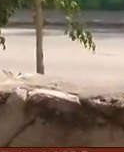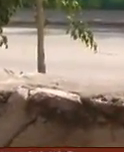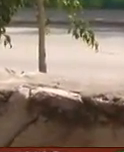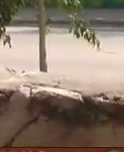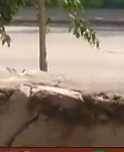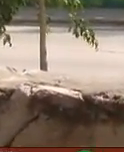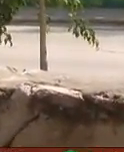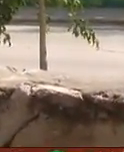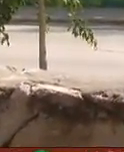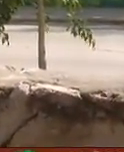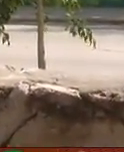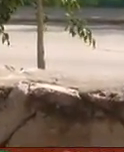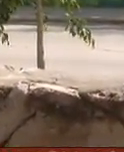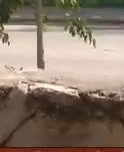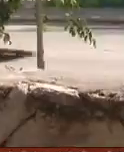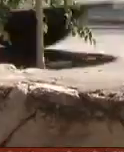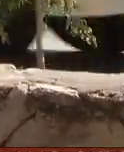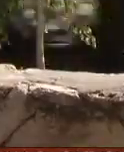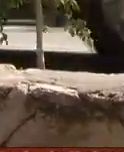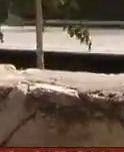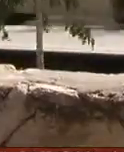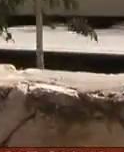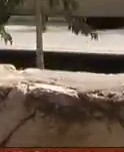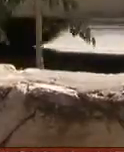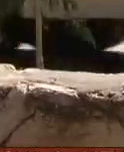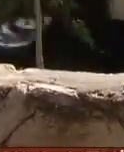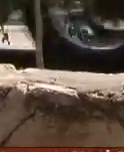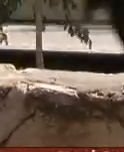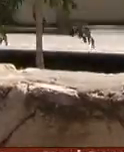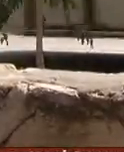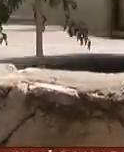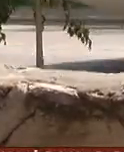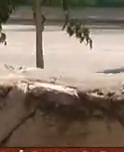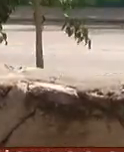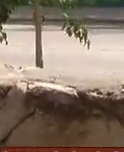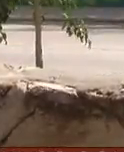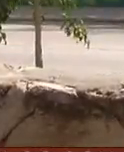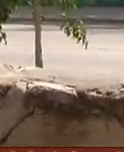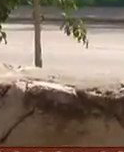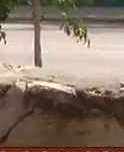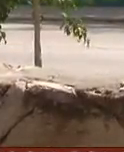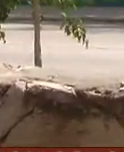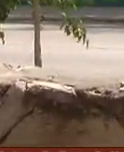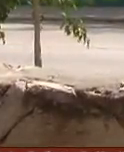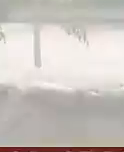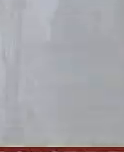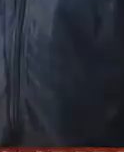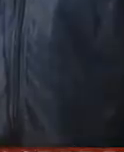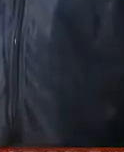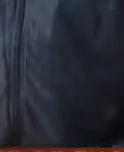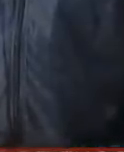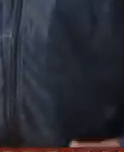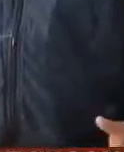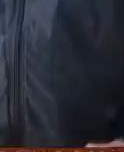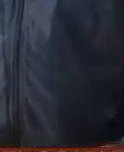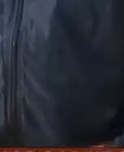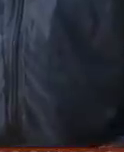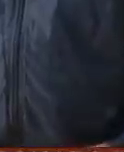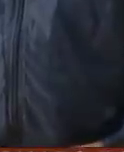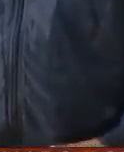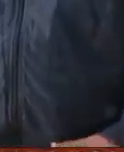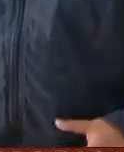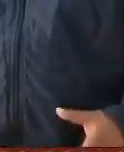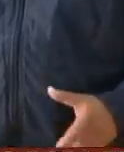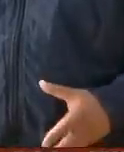diferente, porque no es lo mismo plasmarlo en tamaño carta que ya así en un tamaño grande. Es un proceso de adaptación en